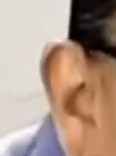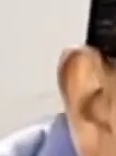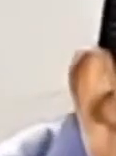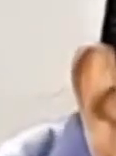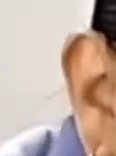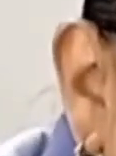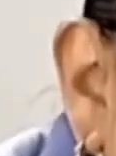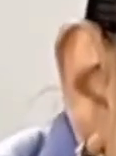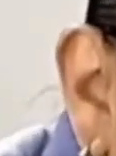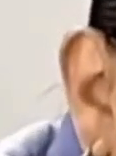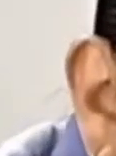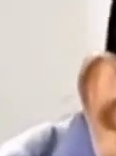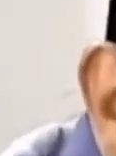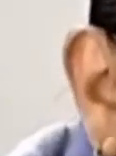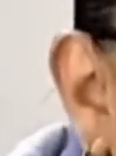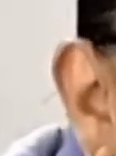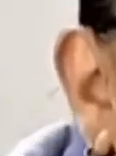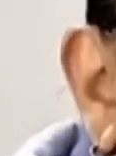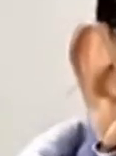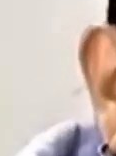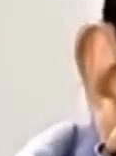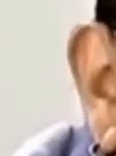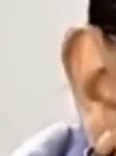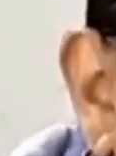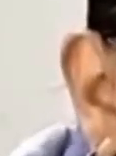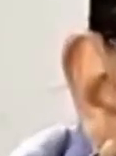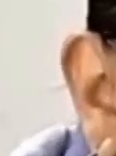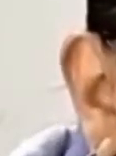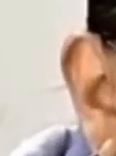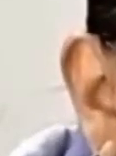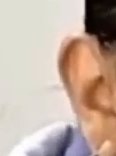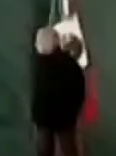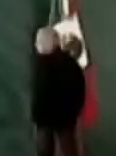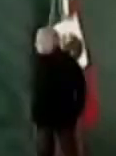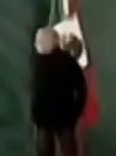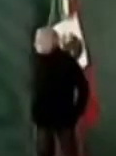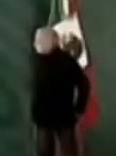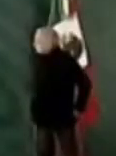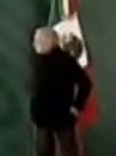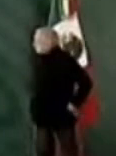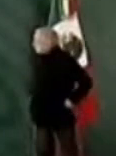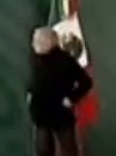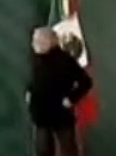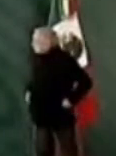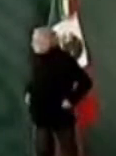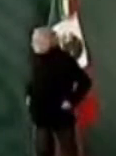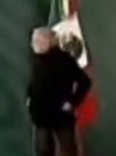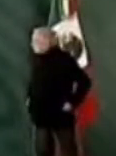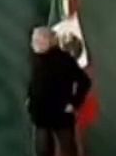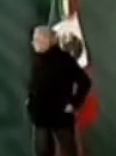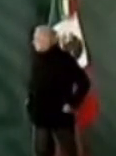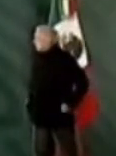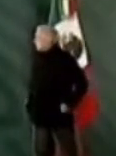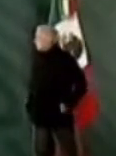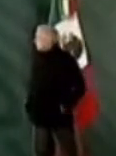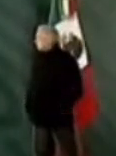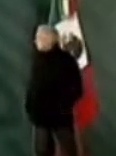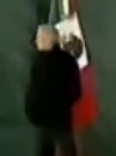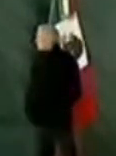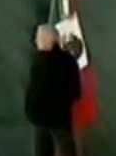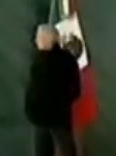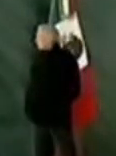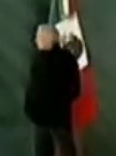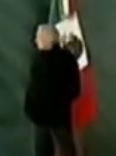los municipios. Tres estados son los que concentran más del 50% de